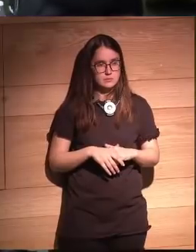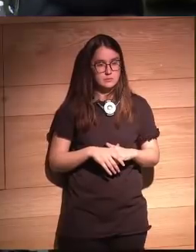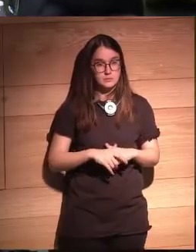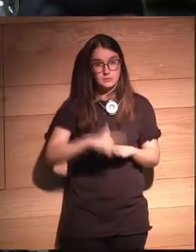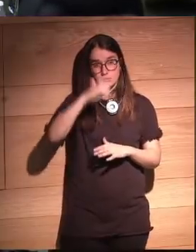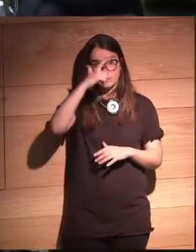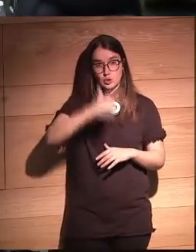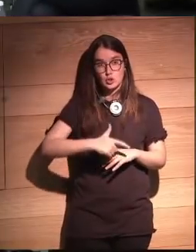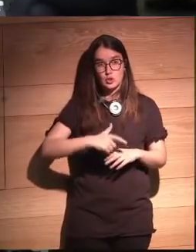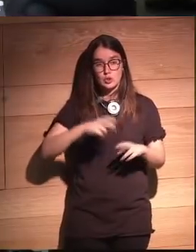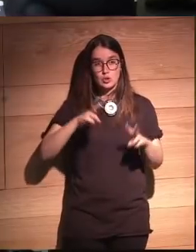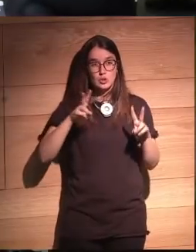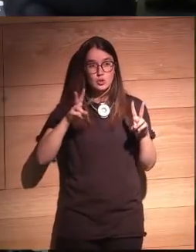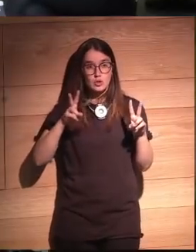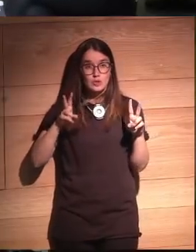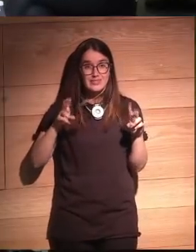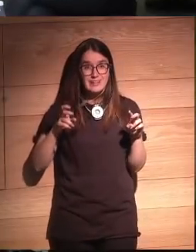Bueno, yo lo de